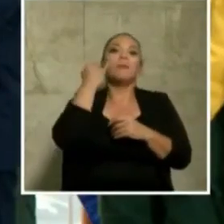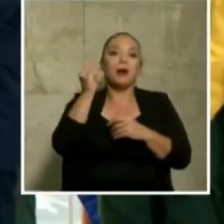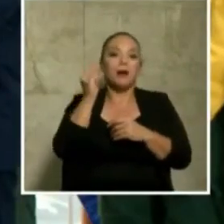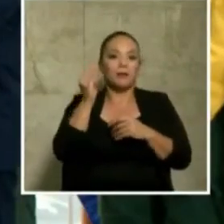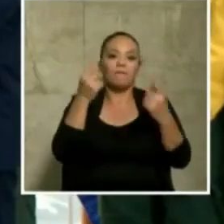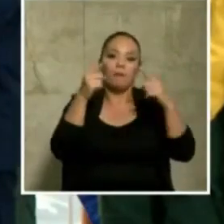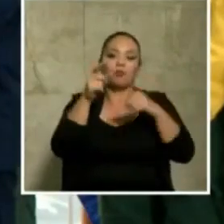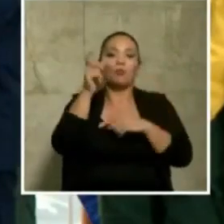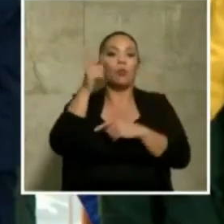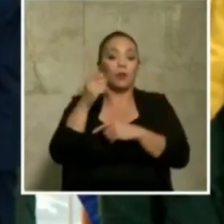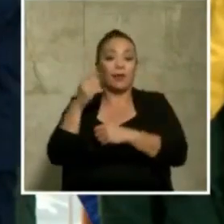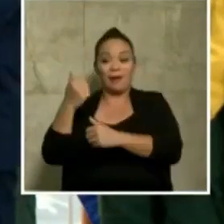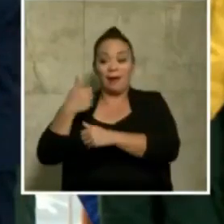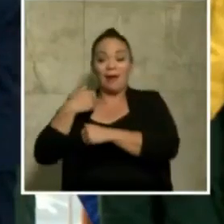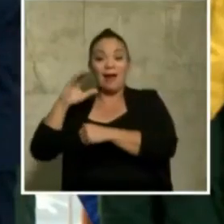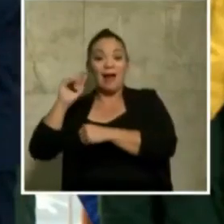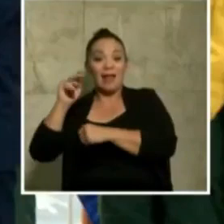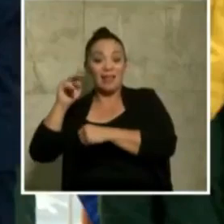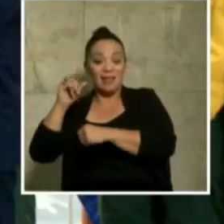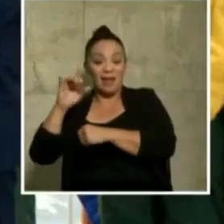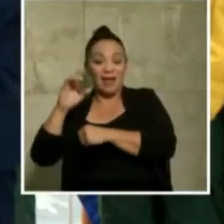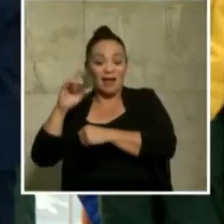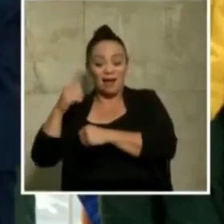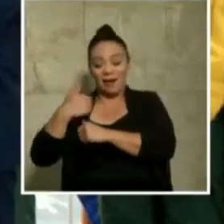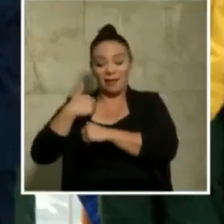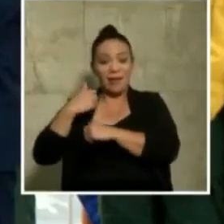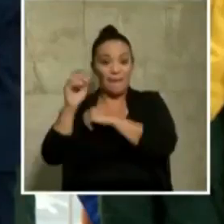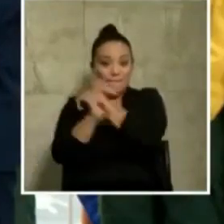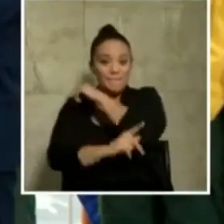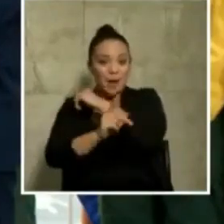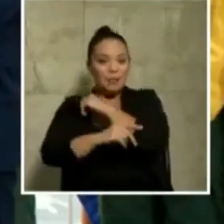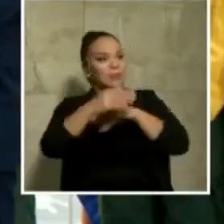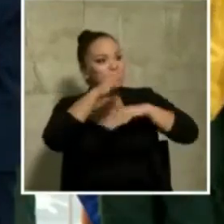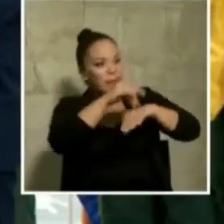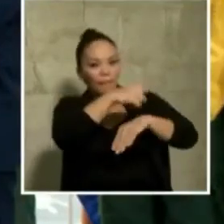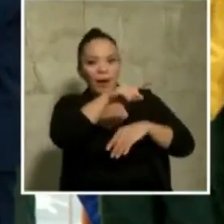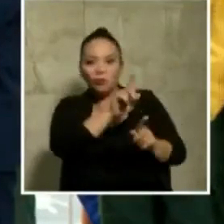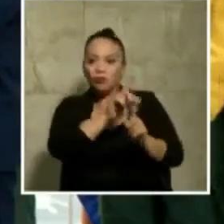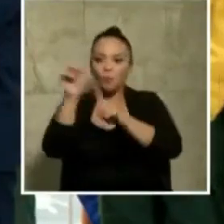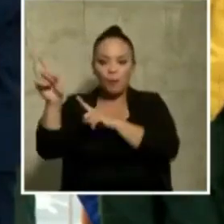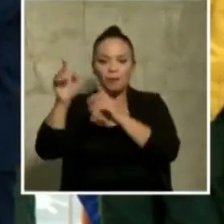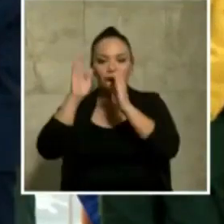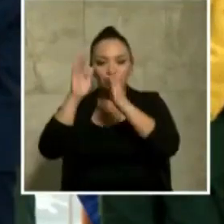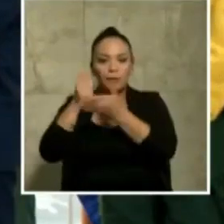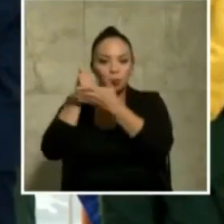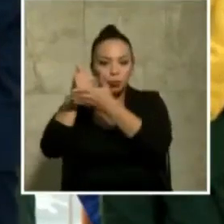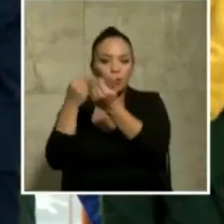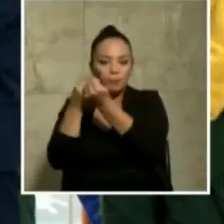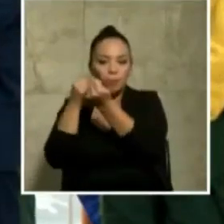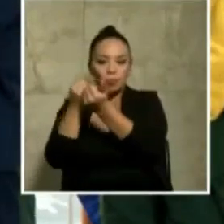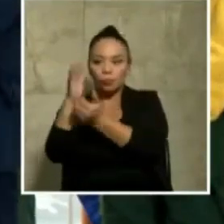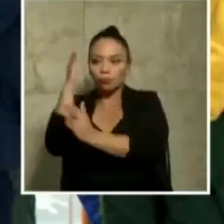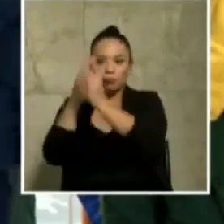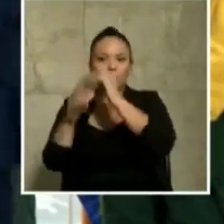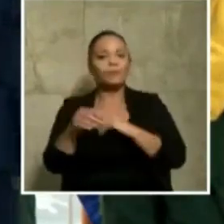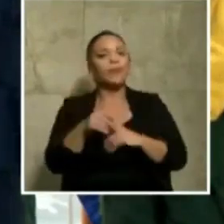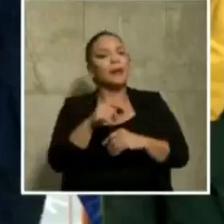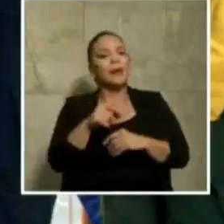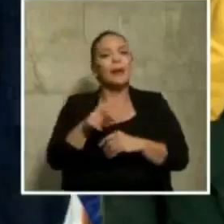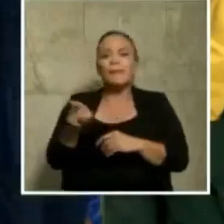Y ahora pues van a atender los incendios de esta temporada que se va a adelantar, presidente. Eso es lo que. ¿Cuáles fueron a Canadá de